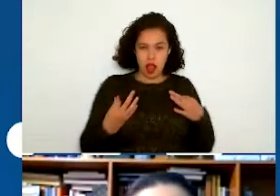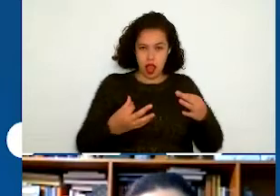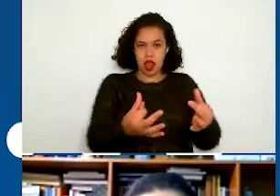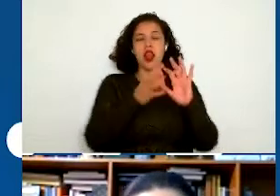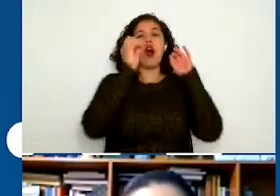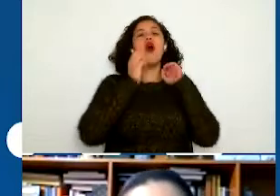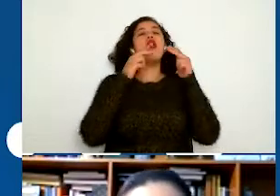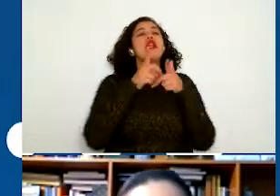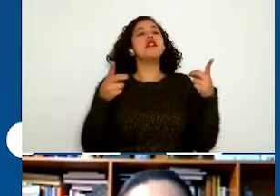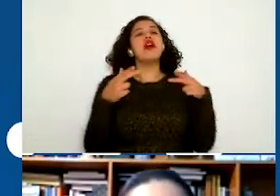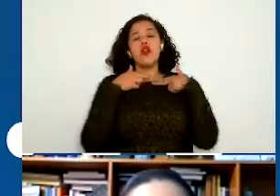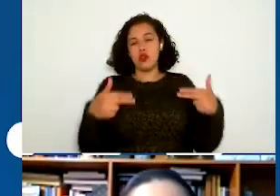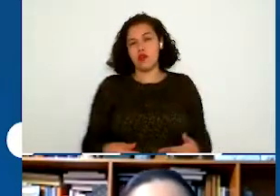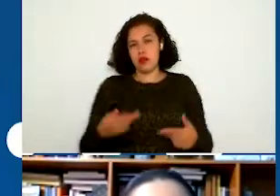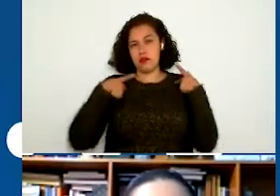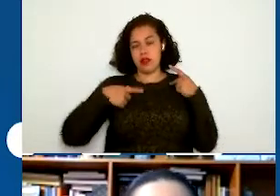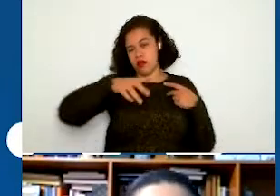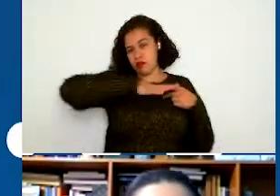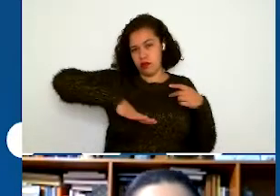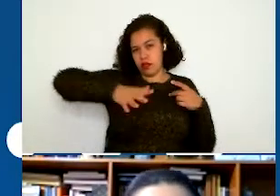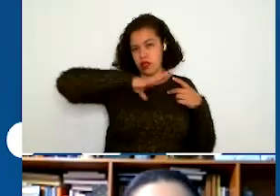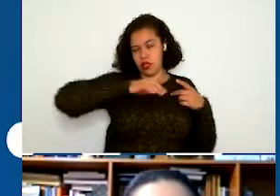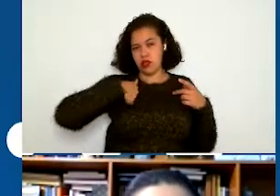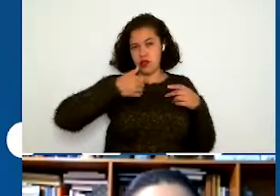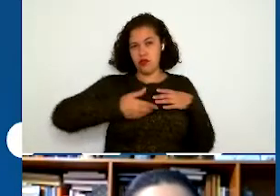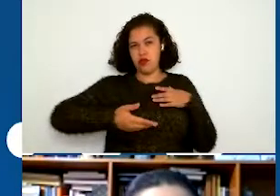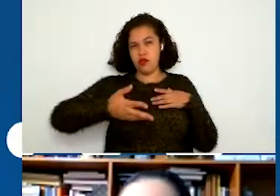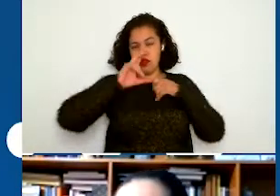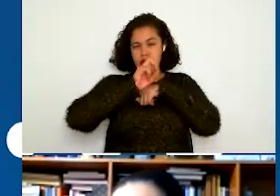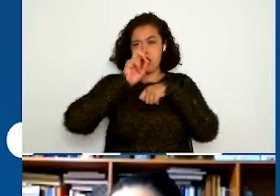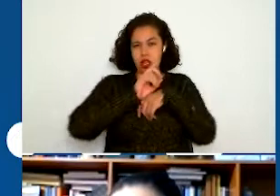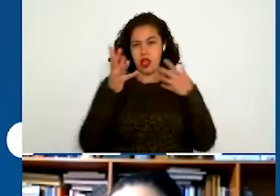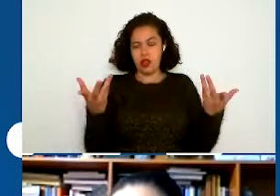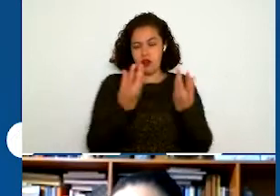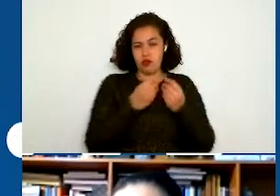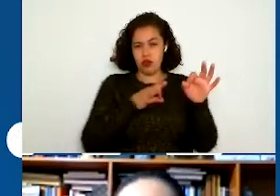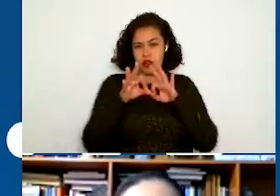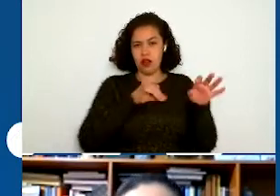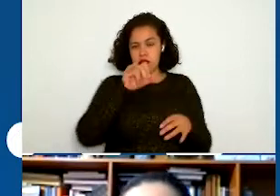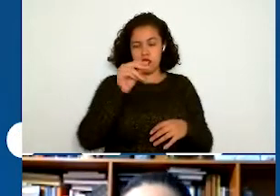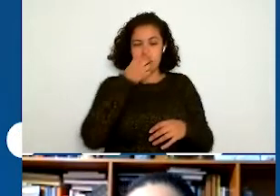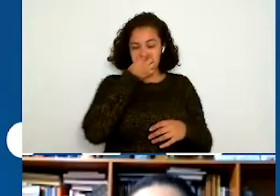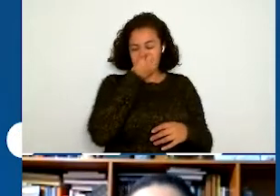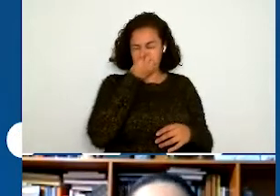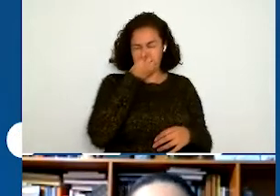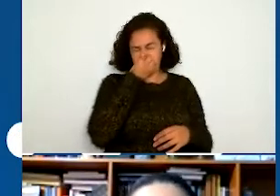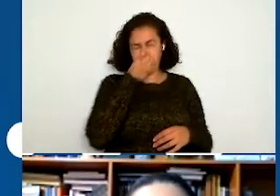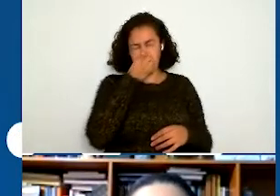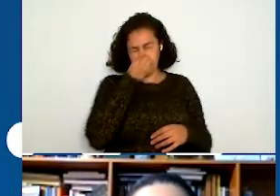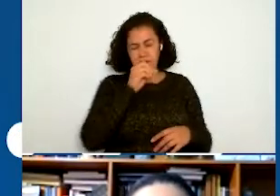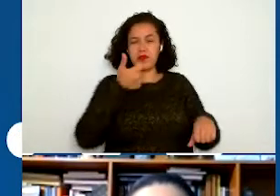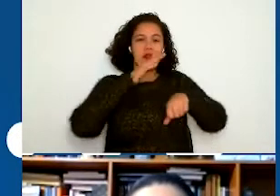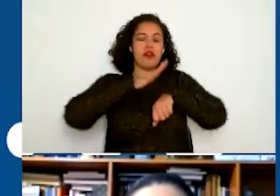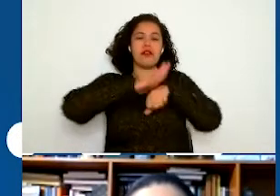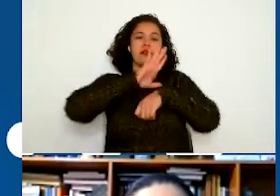desarrollo humano en esas poblaciones con las que trabajo todos los días o no. incluso en algo más concreto,